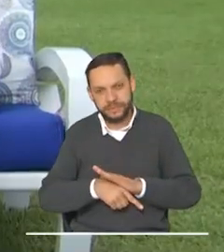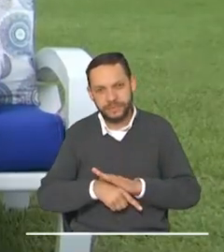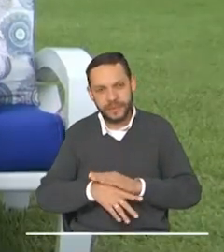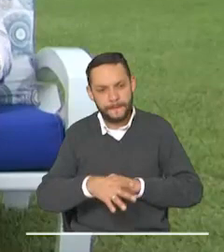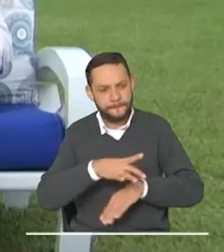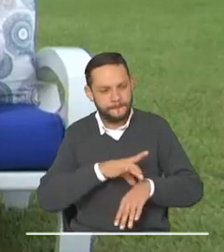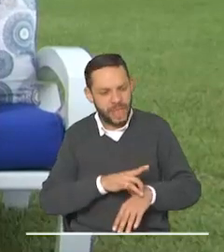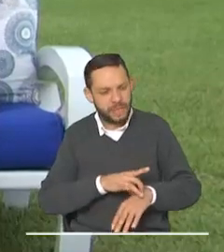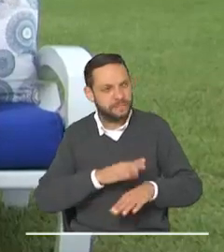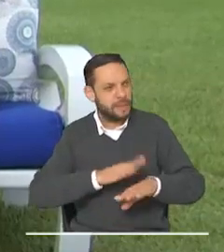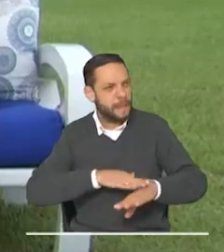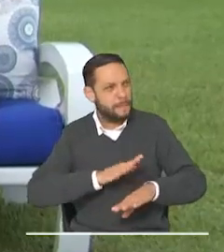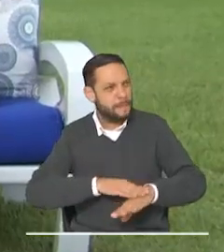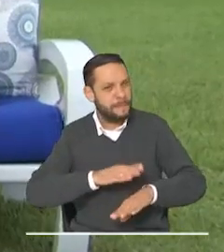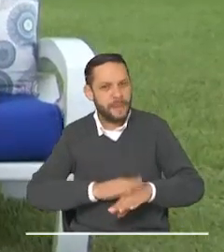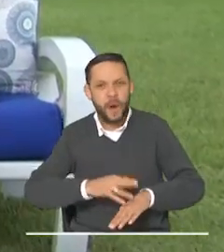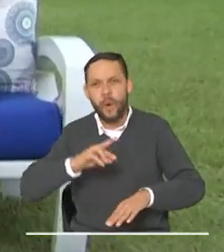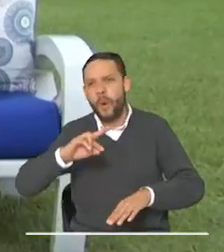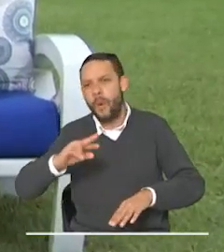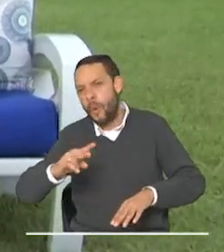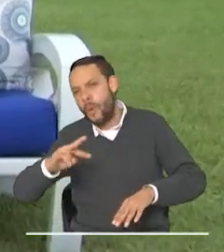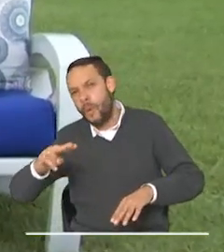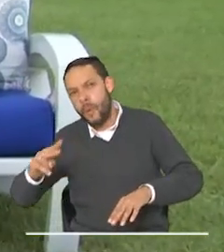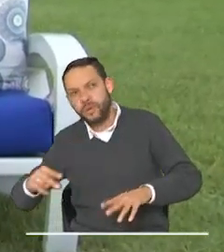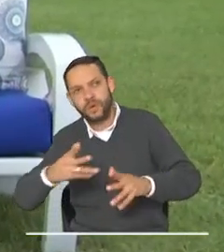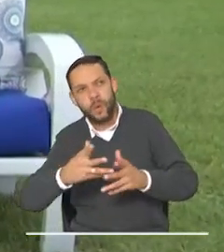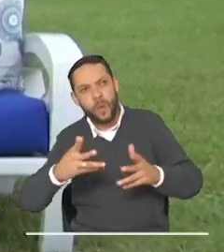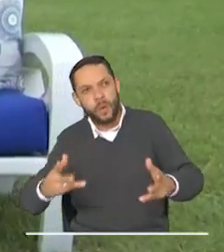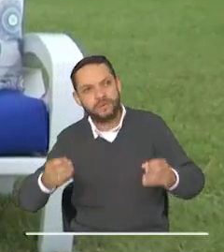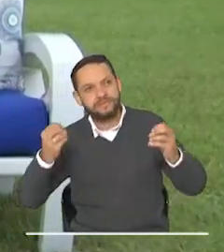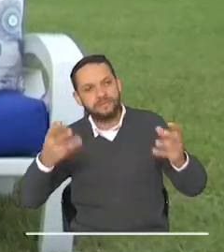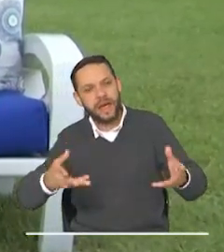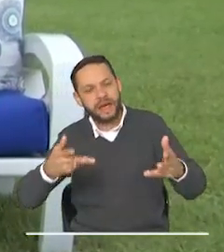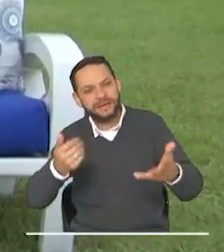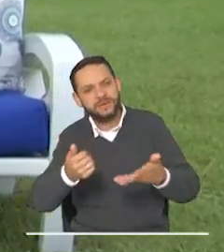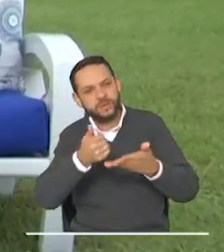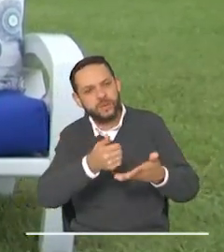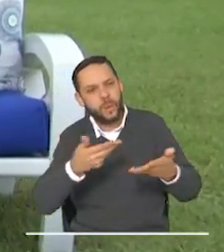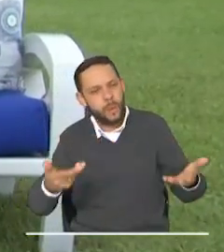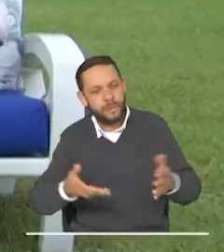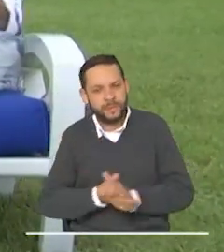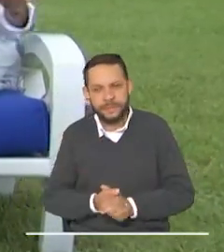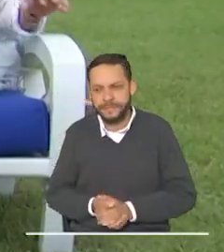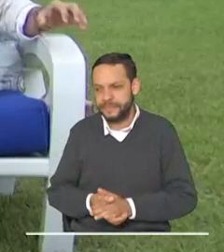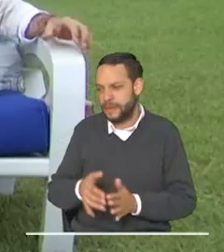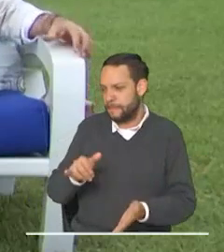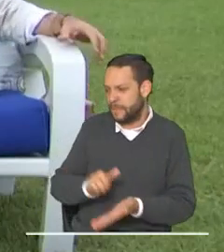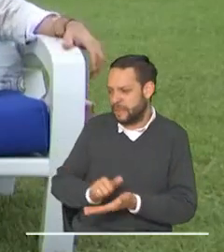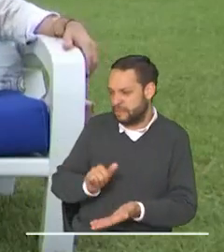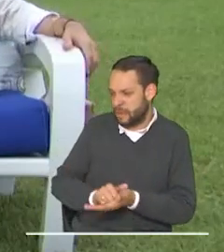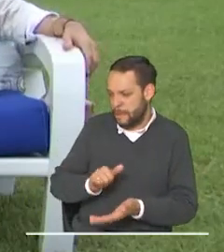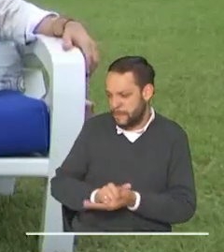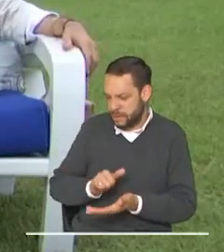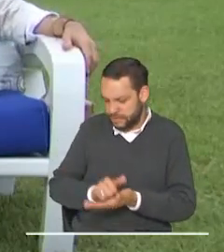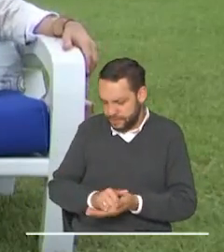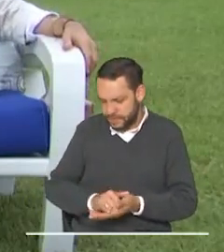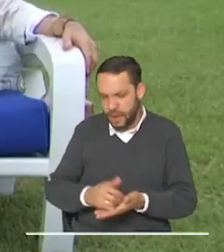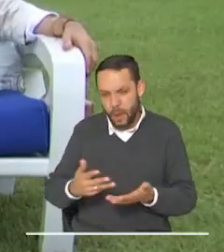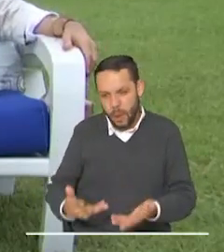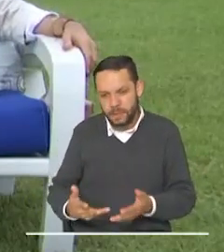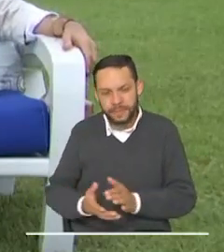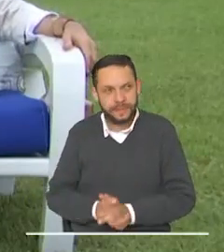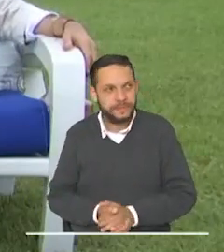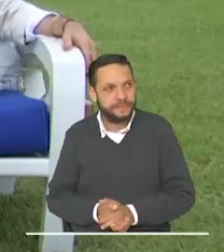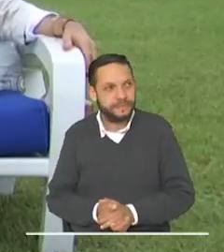que otras ayudas terapéuticas se le pueden ofrecer doctor Jorge mire hay algo muy complejo y es la